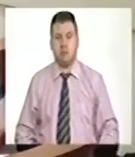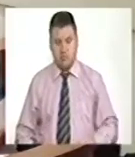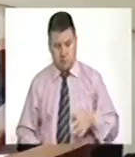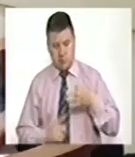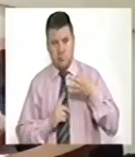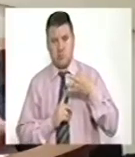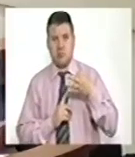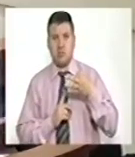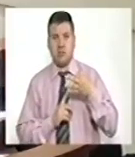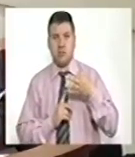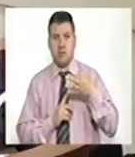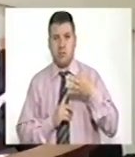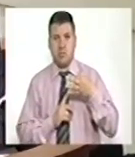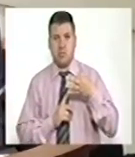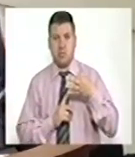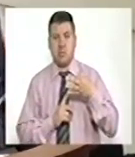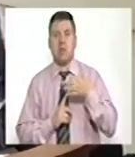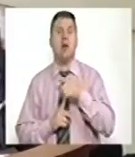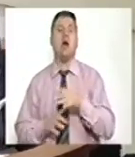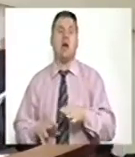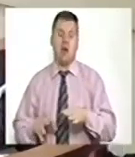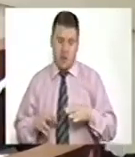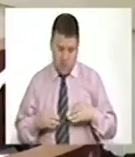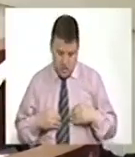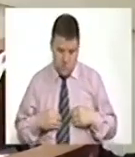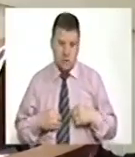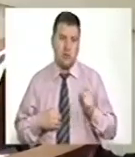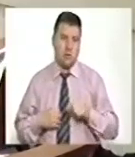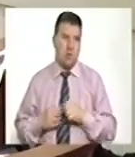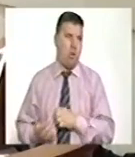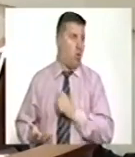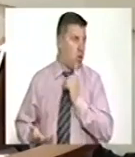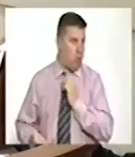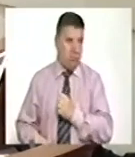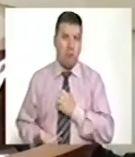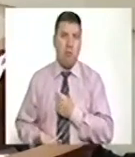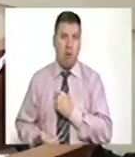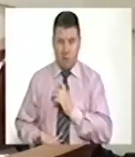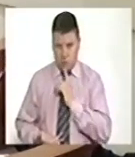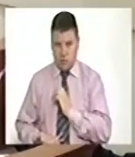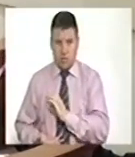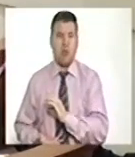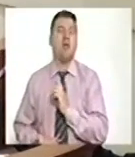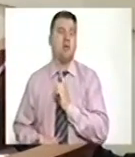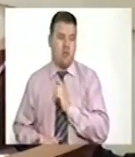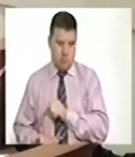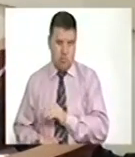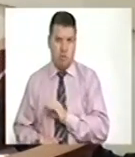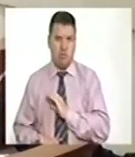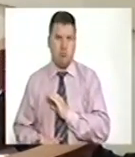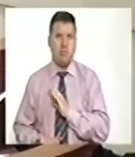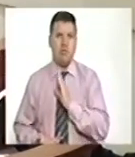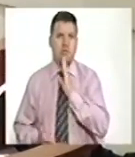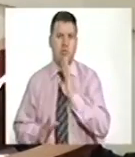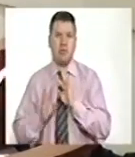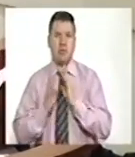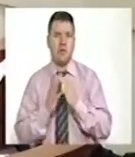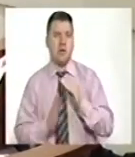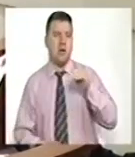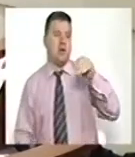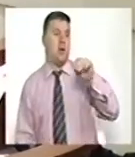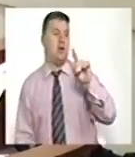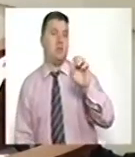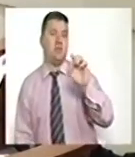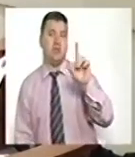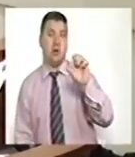Tercero, acepta haber recibido dineros de manos del senador Musa